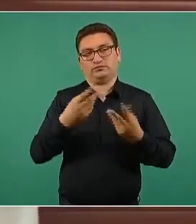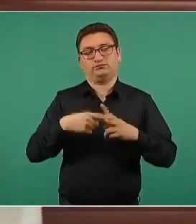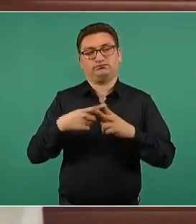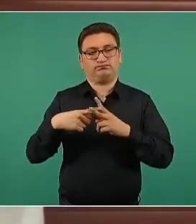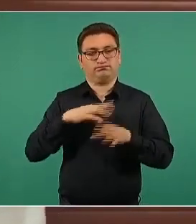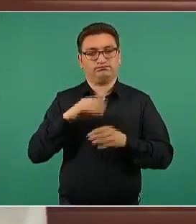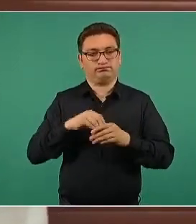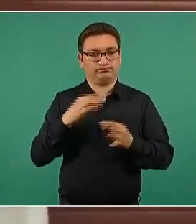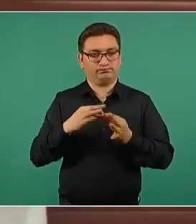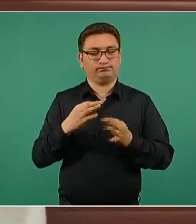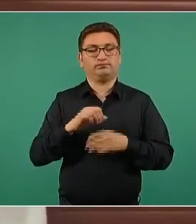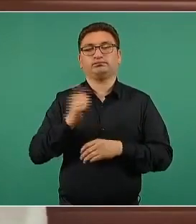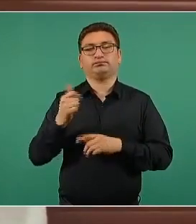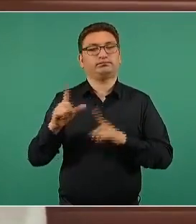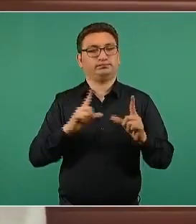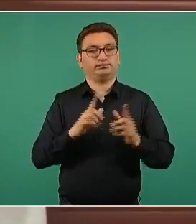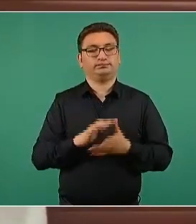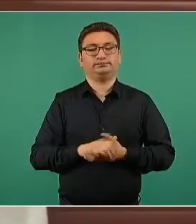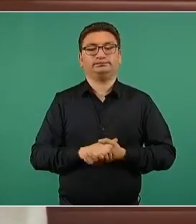favor.